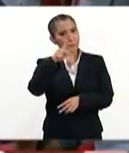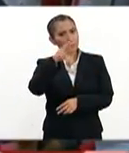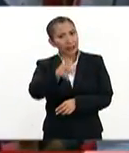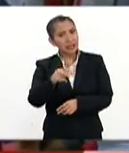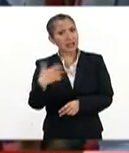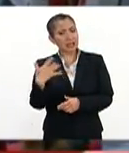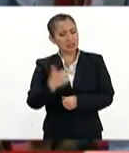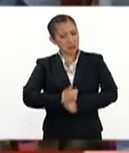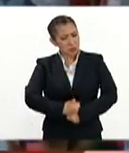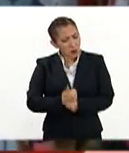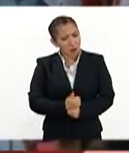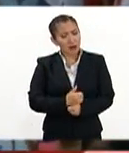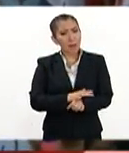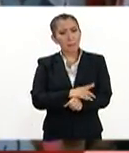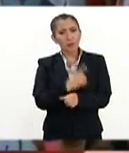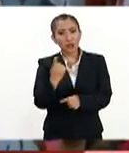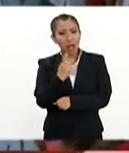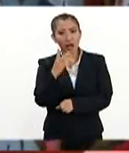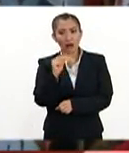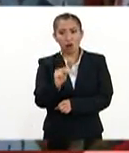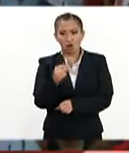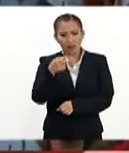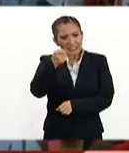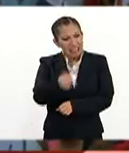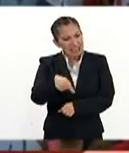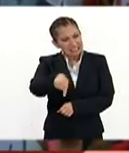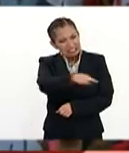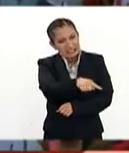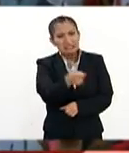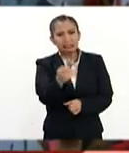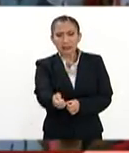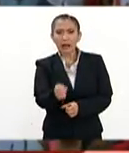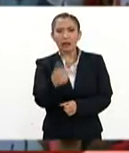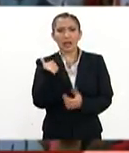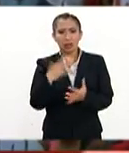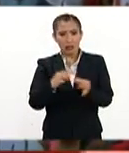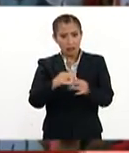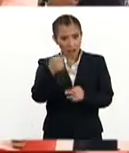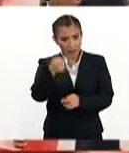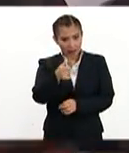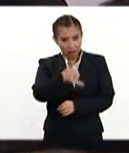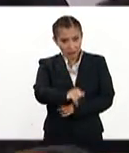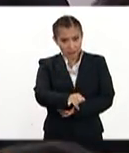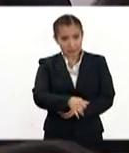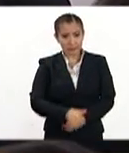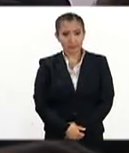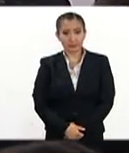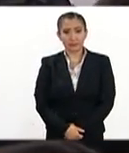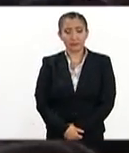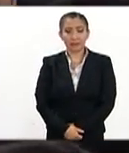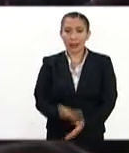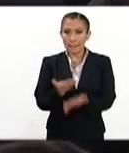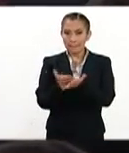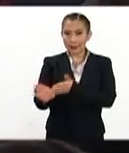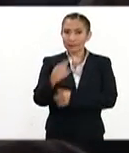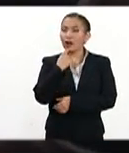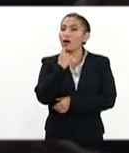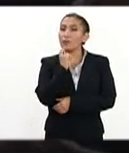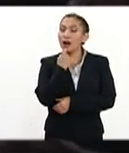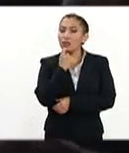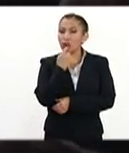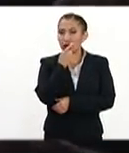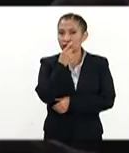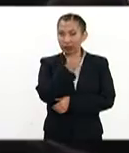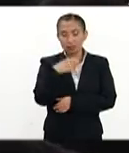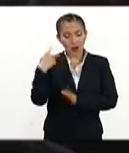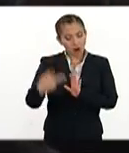Nos duele porque no nos define y no nos describe. Por su parte, Andrés Manuel López